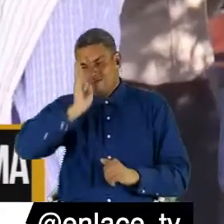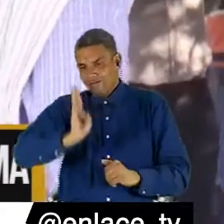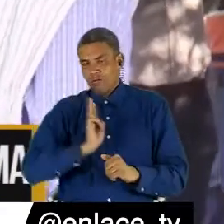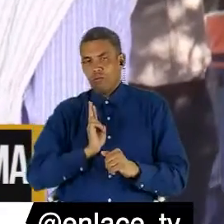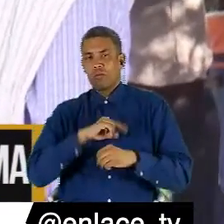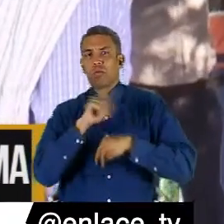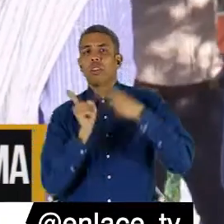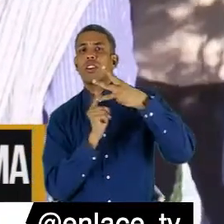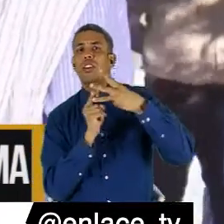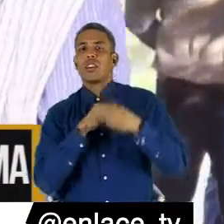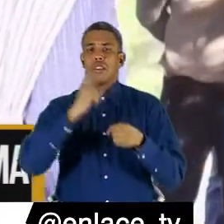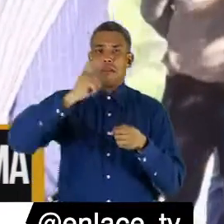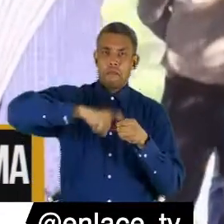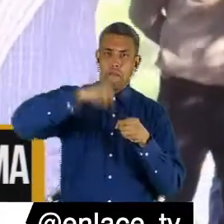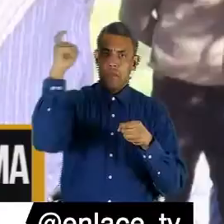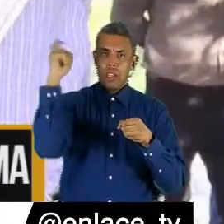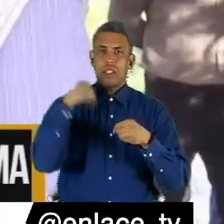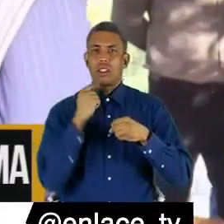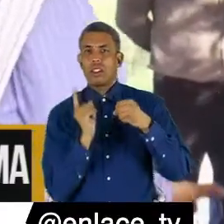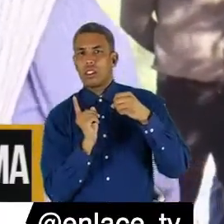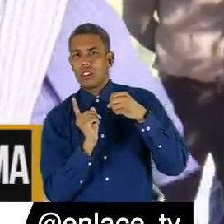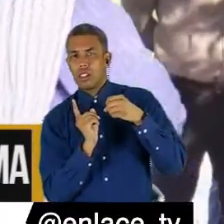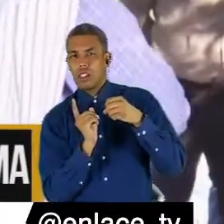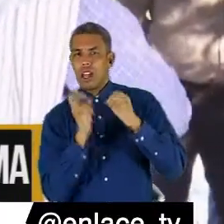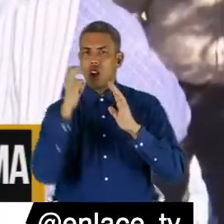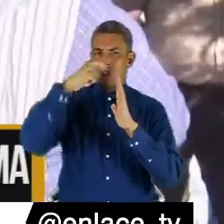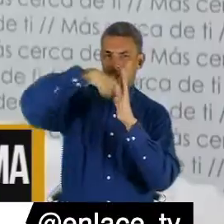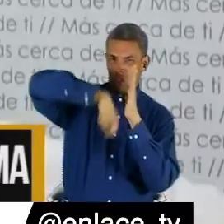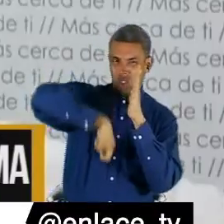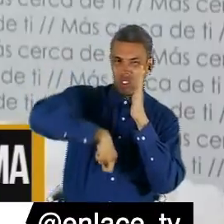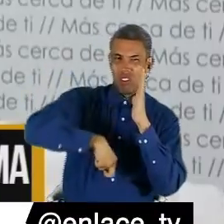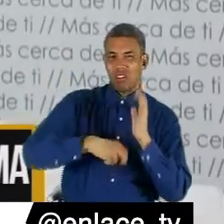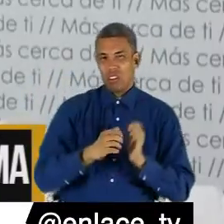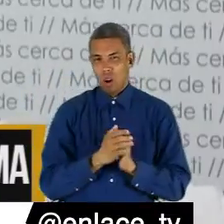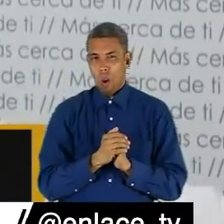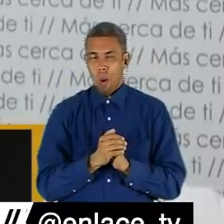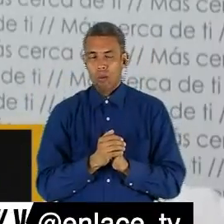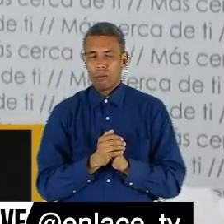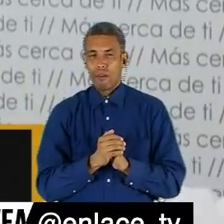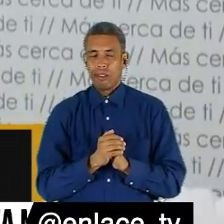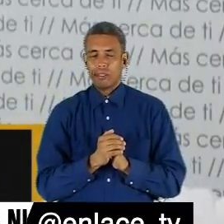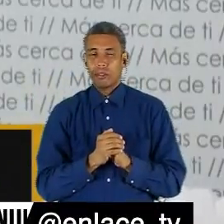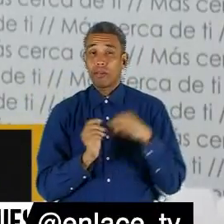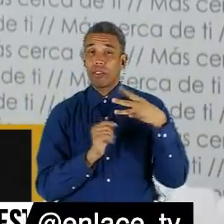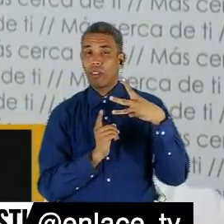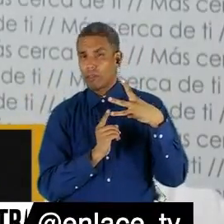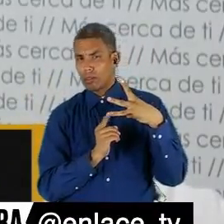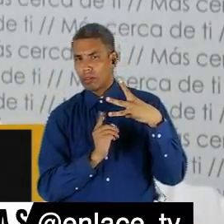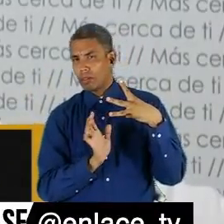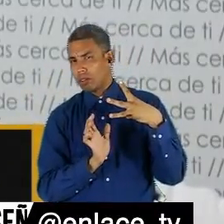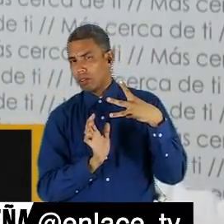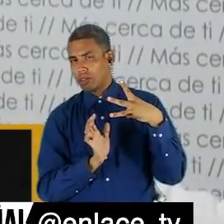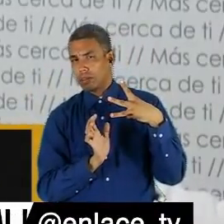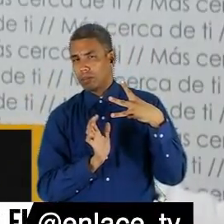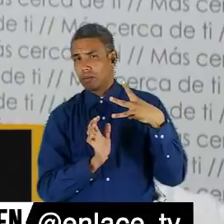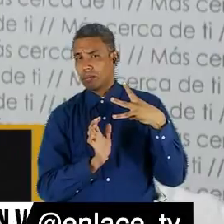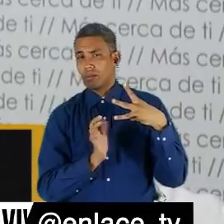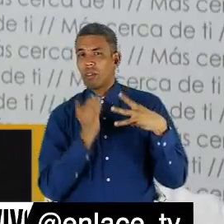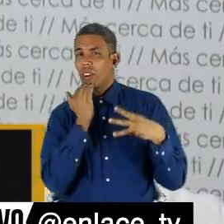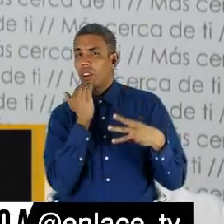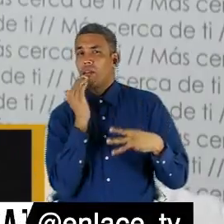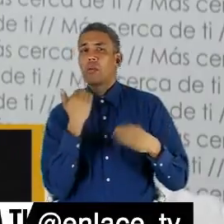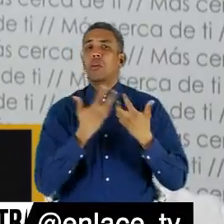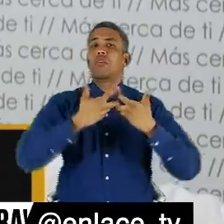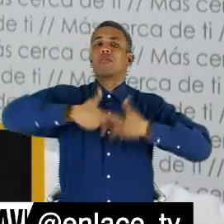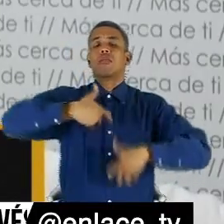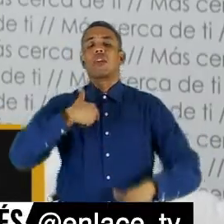minería e hidrocarburos, que esto concierne en que el gobierno trate de, primero, tener en cuenta las comunidades que